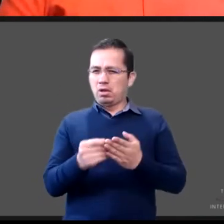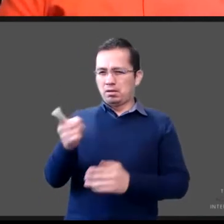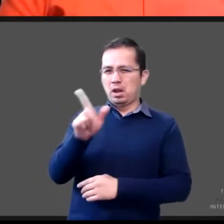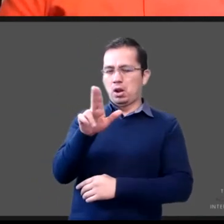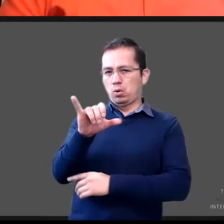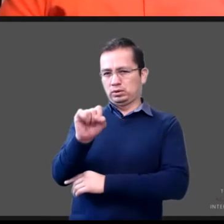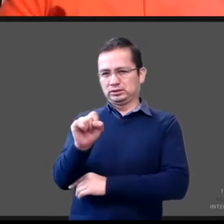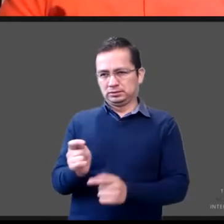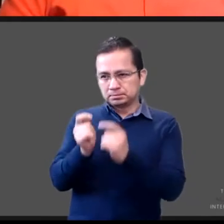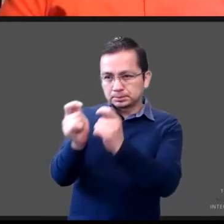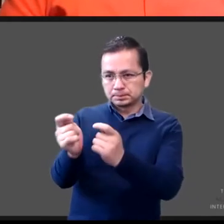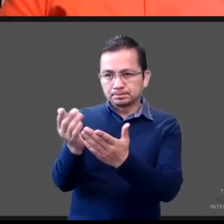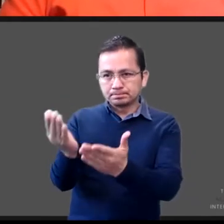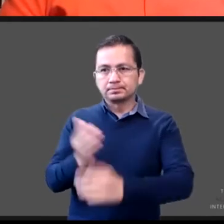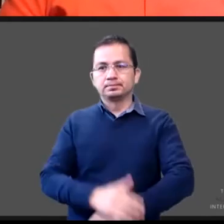danza.